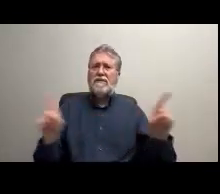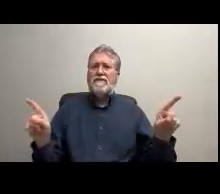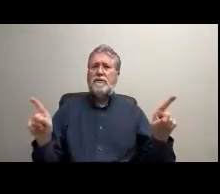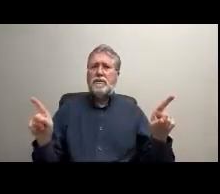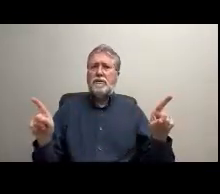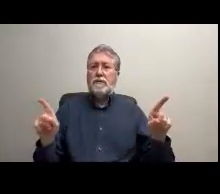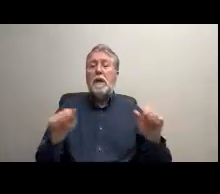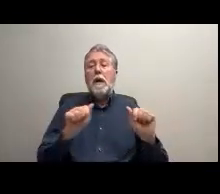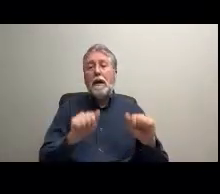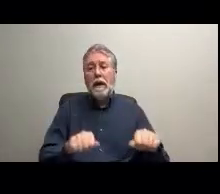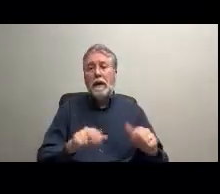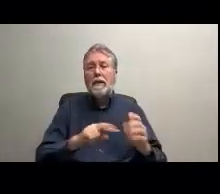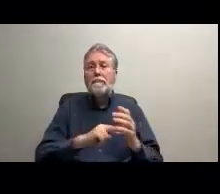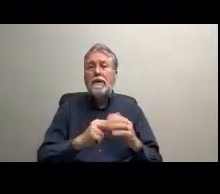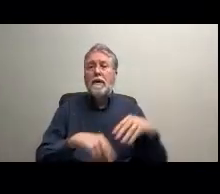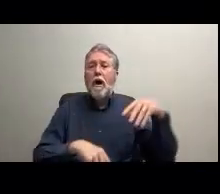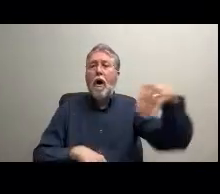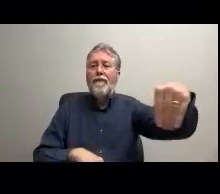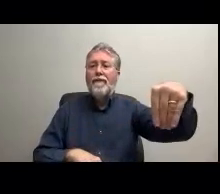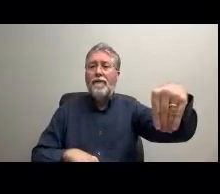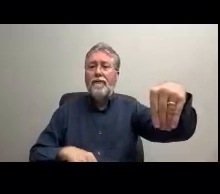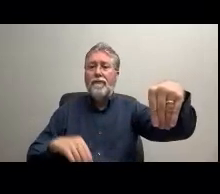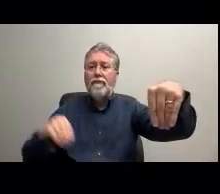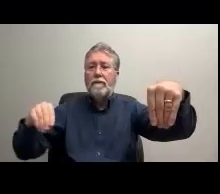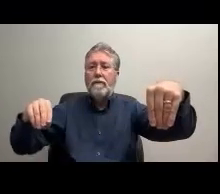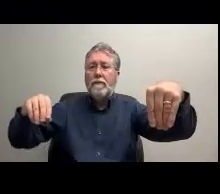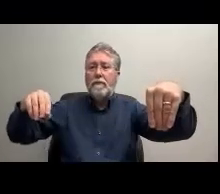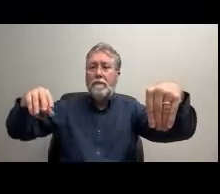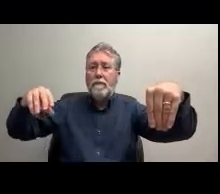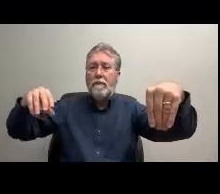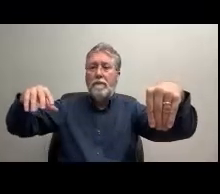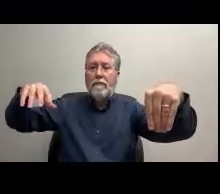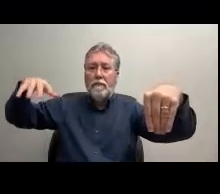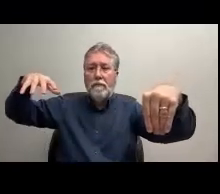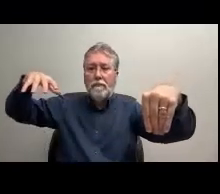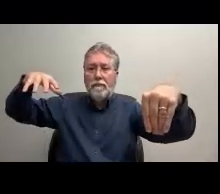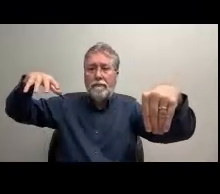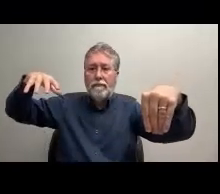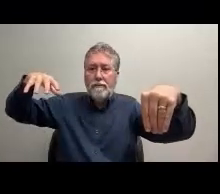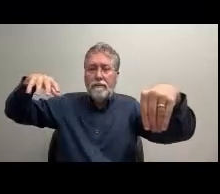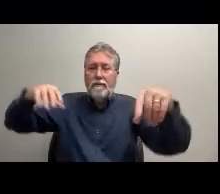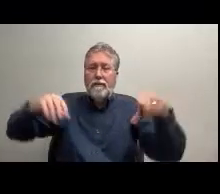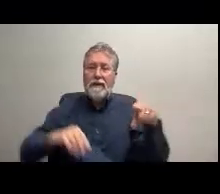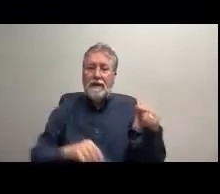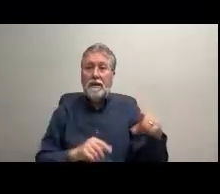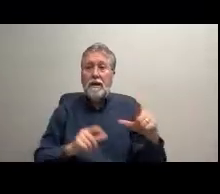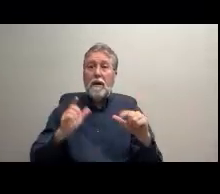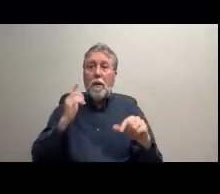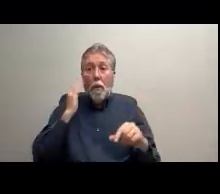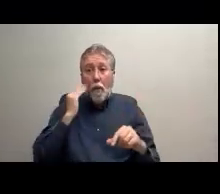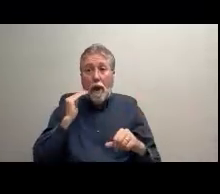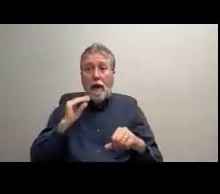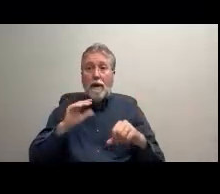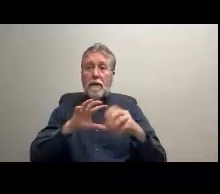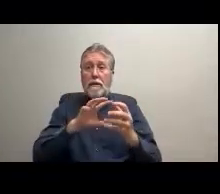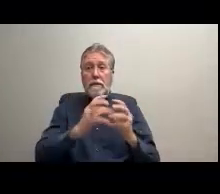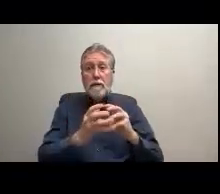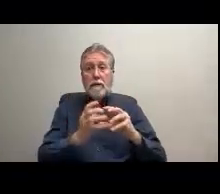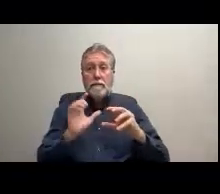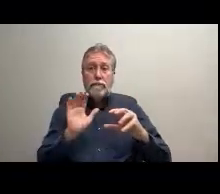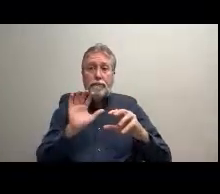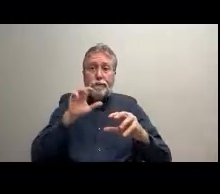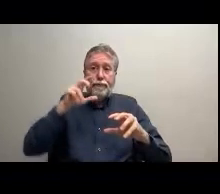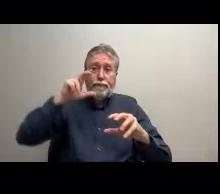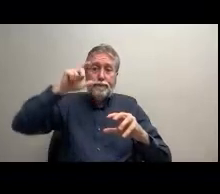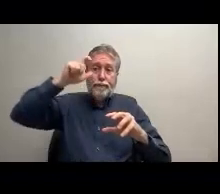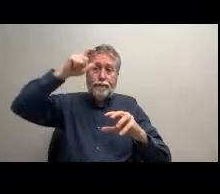área, porque las luces no están encendidas cuando pasamos por la zona durante un largo periodo. Pero cuando